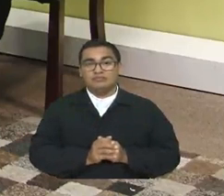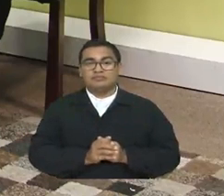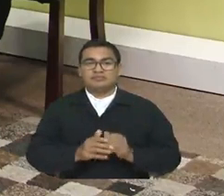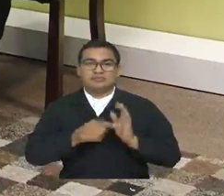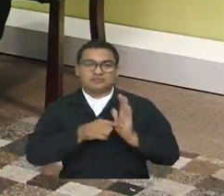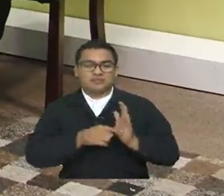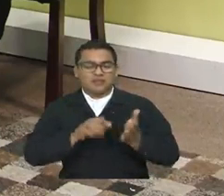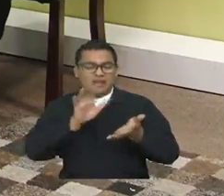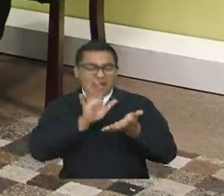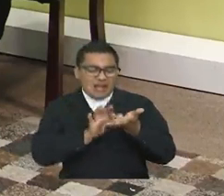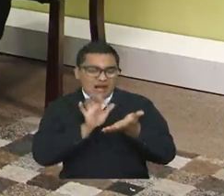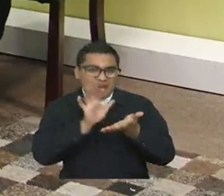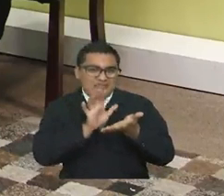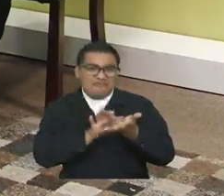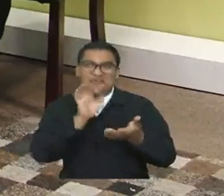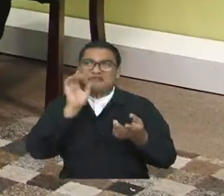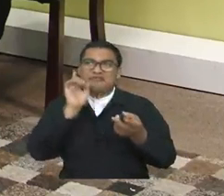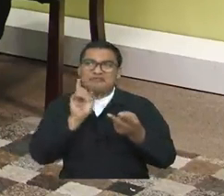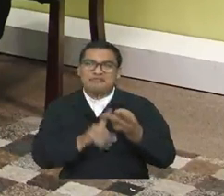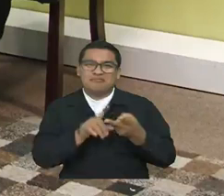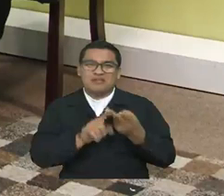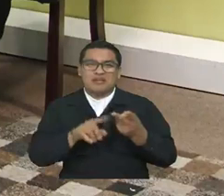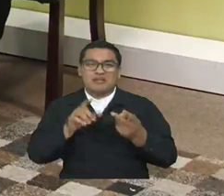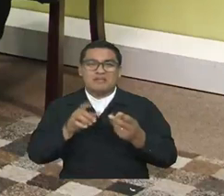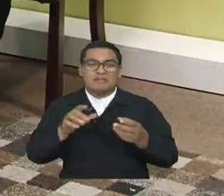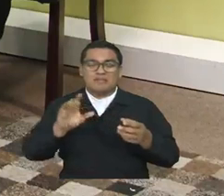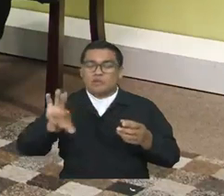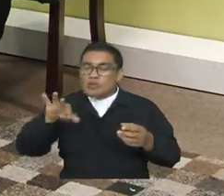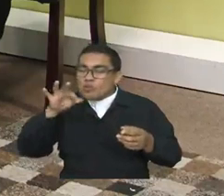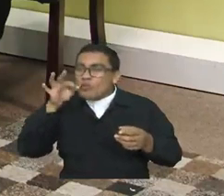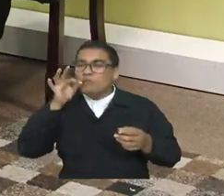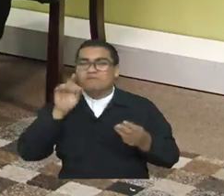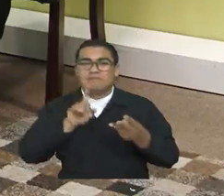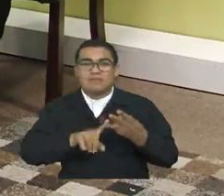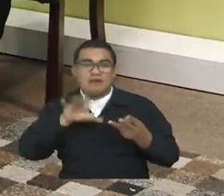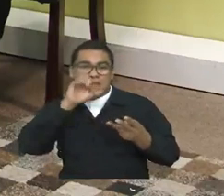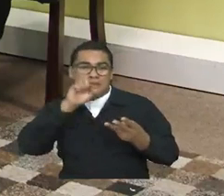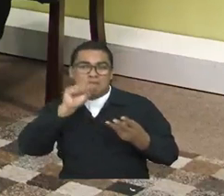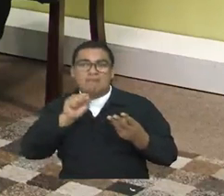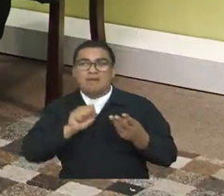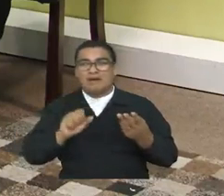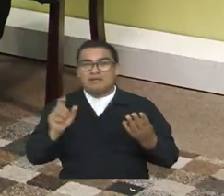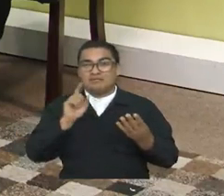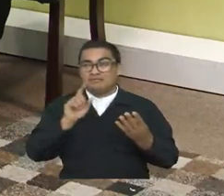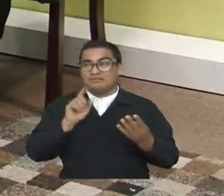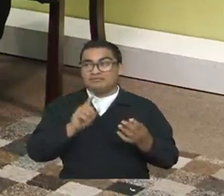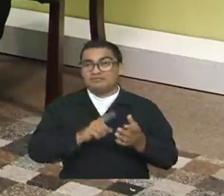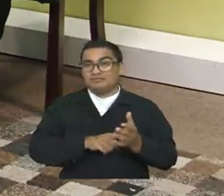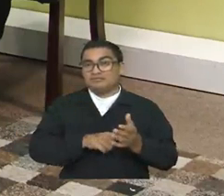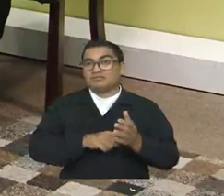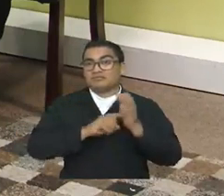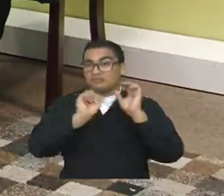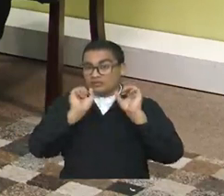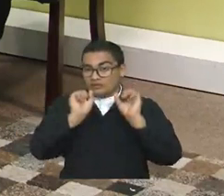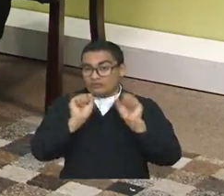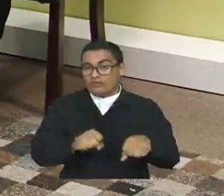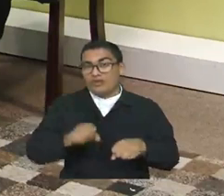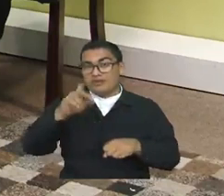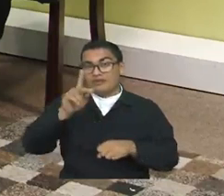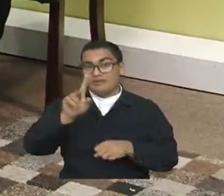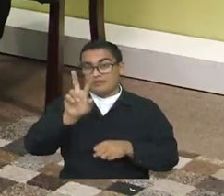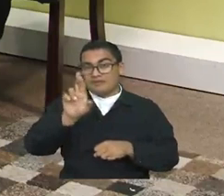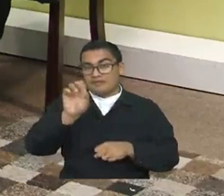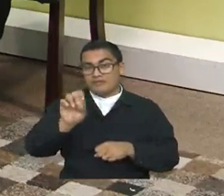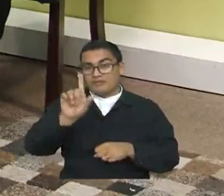carbohidratos. Ahí tenemos el arroz, las pastas, el pan. Proteínas nosotros podemos consumir